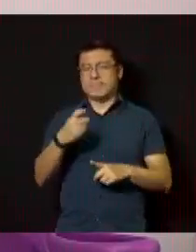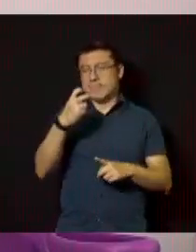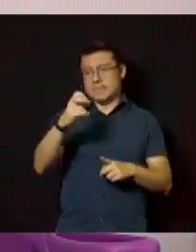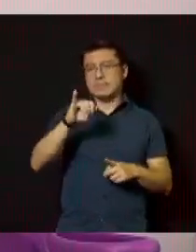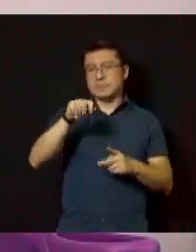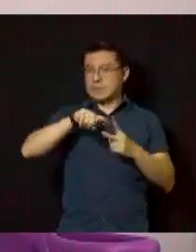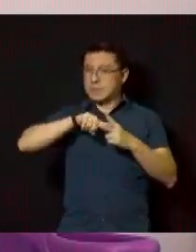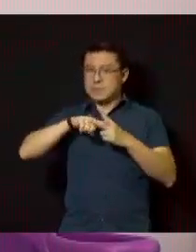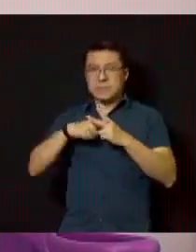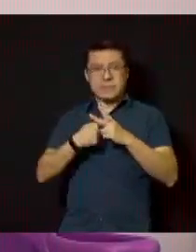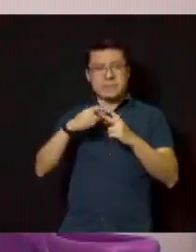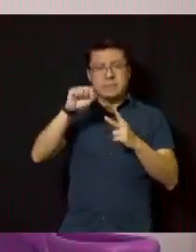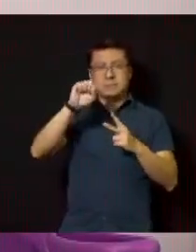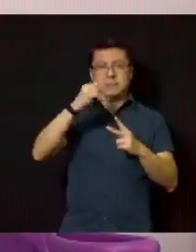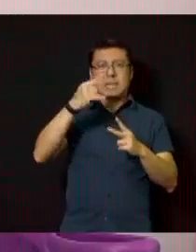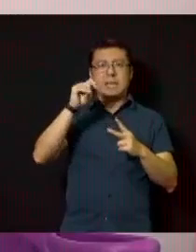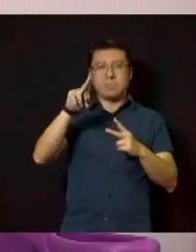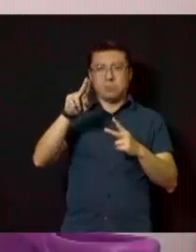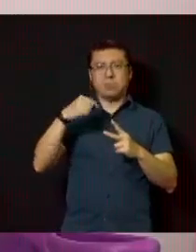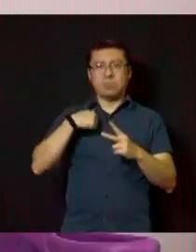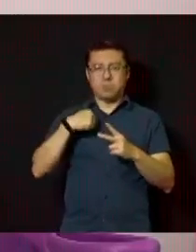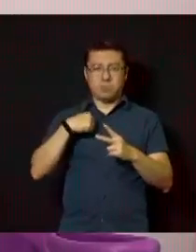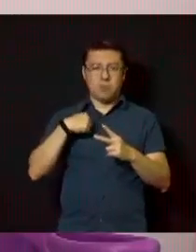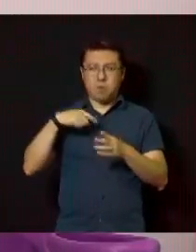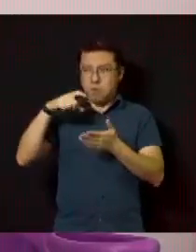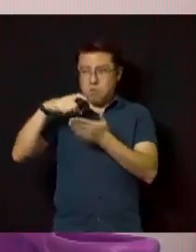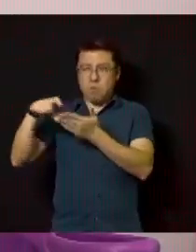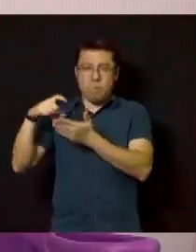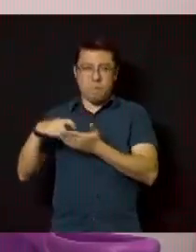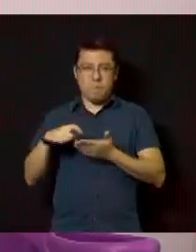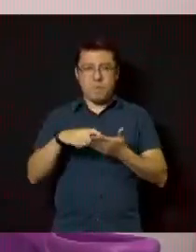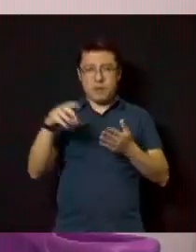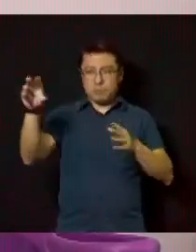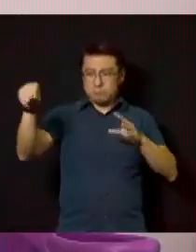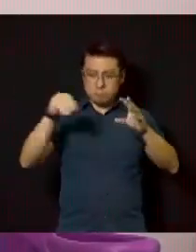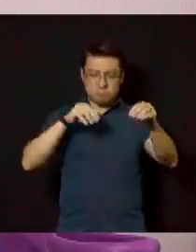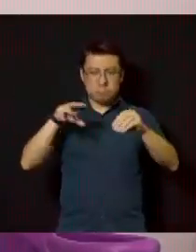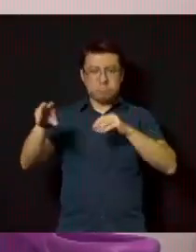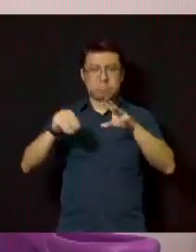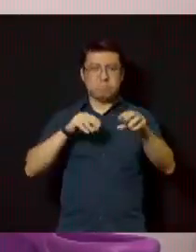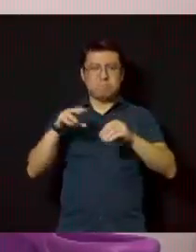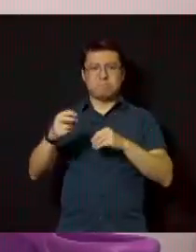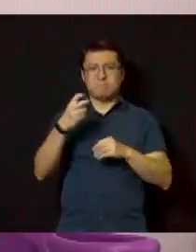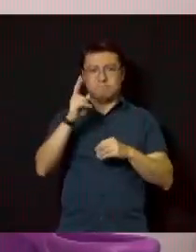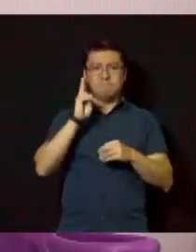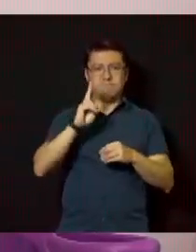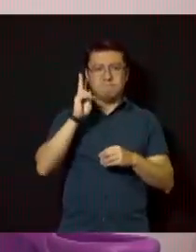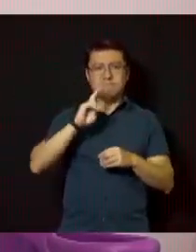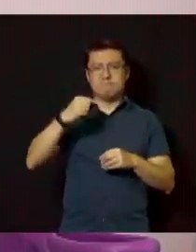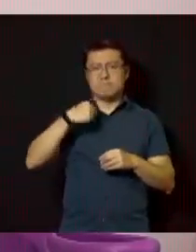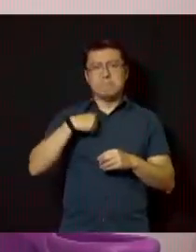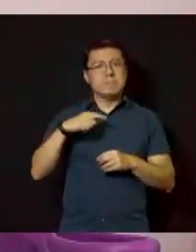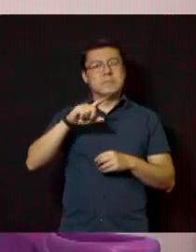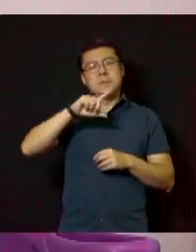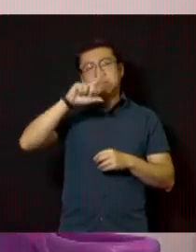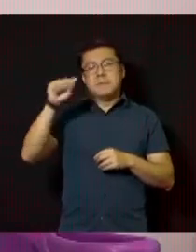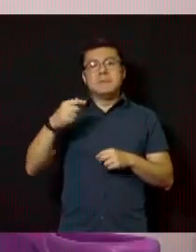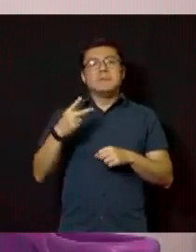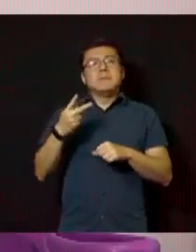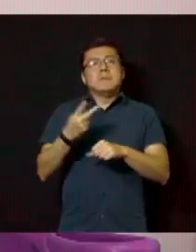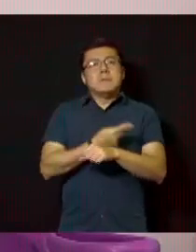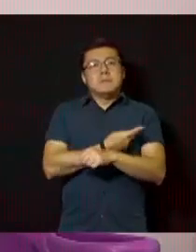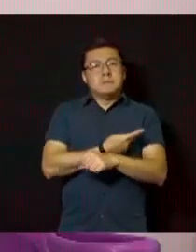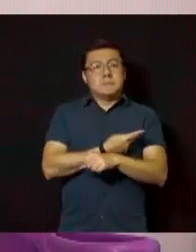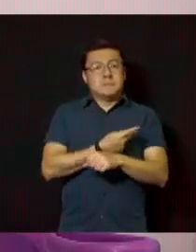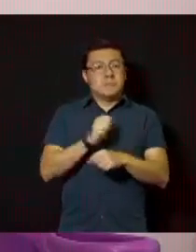comienzo, Seitú sí entró a formar parte de mi canasta familiar desde el momento que inicia. Pero pasó algo muy importante y es que yo quiero que